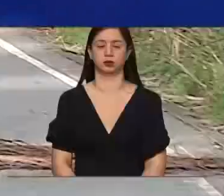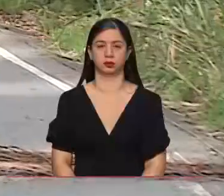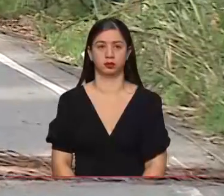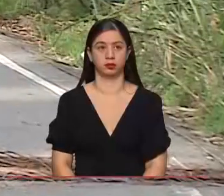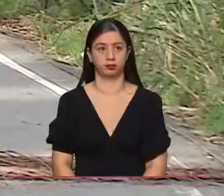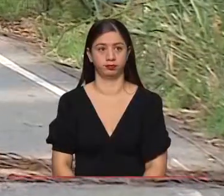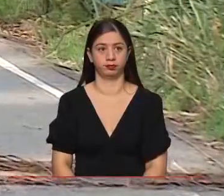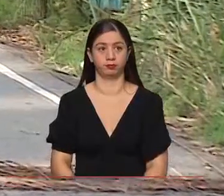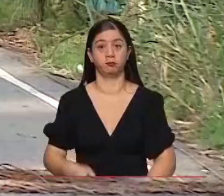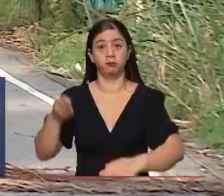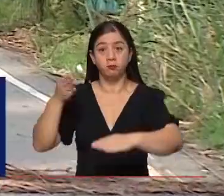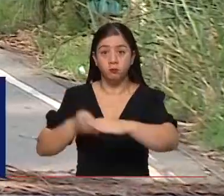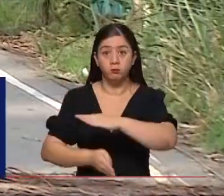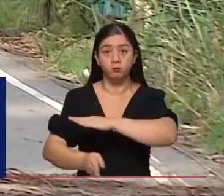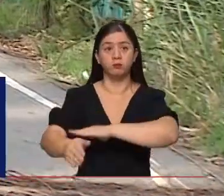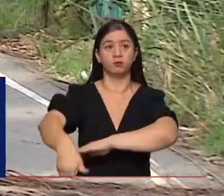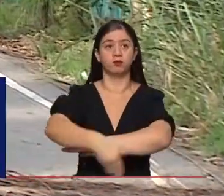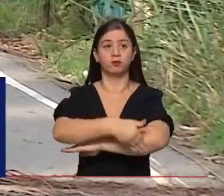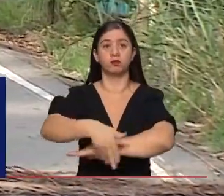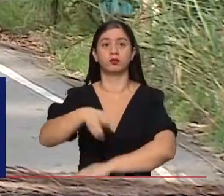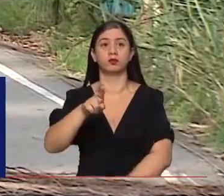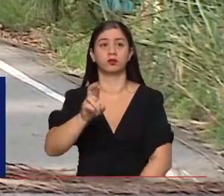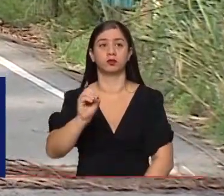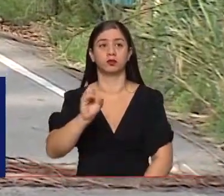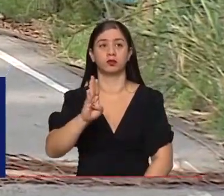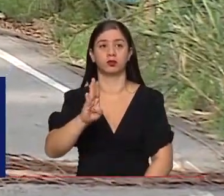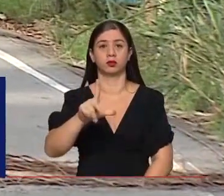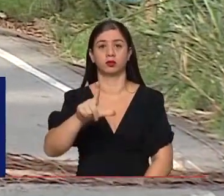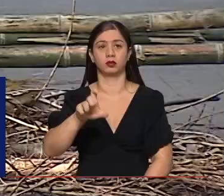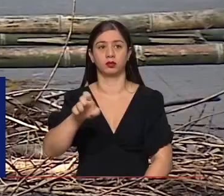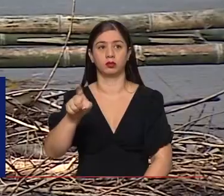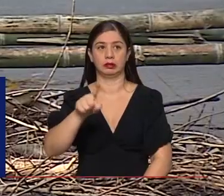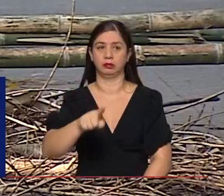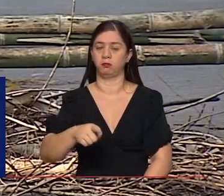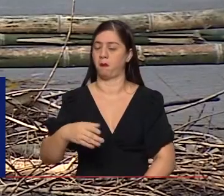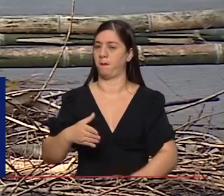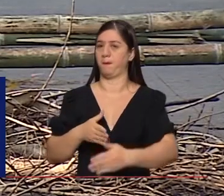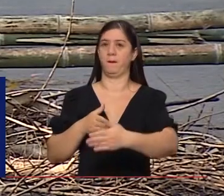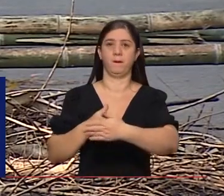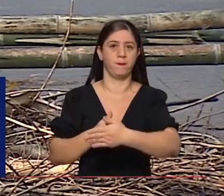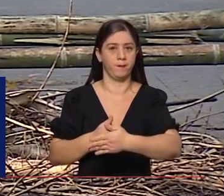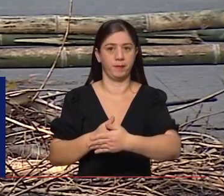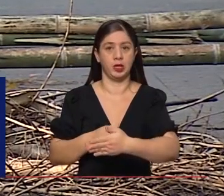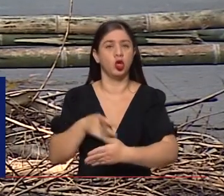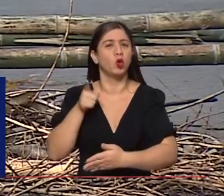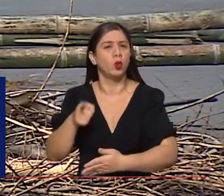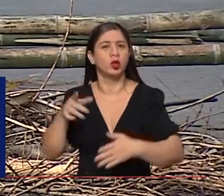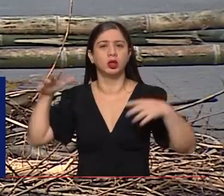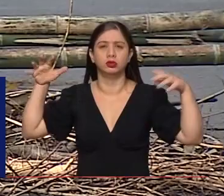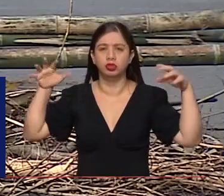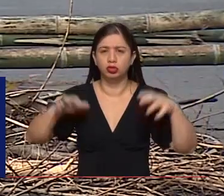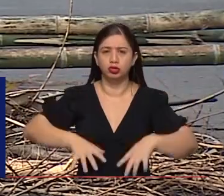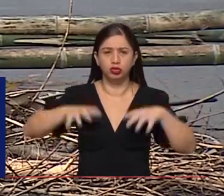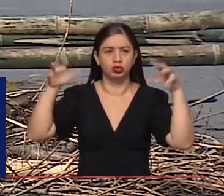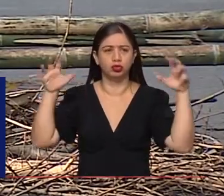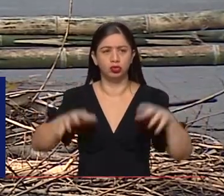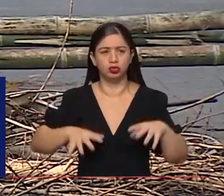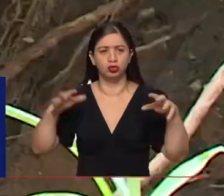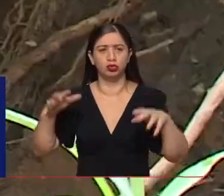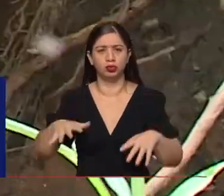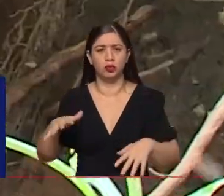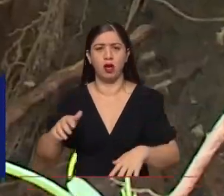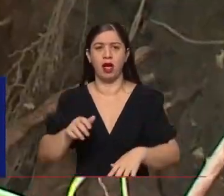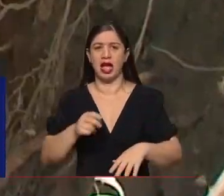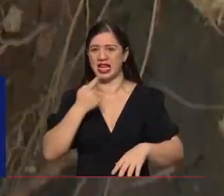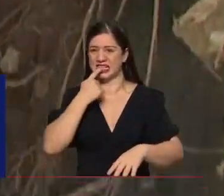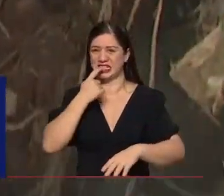La vía de acceso al corregimiento de Robles está bloqueada. Según la comunidad, las lluvias han ocasionado que la carpeta asfáltica